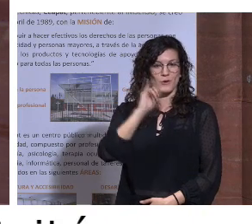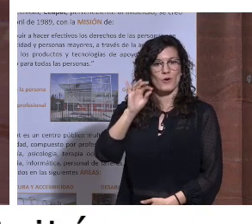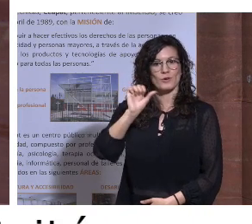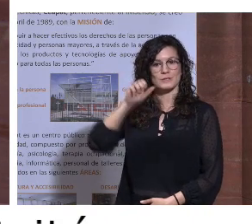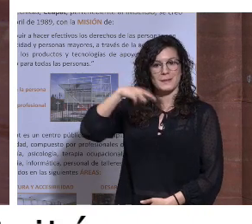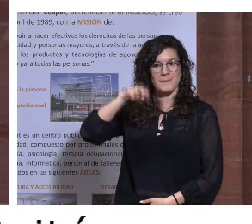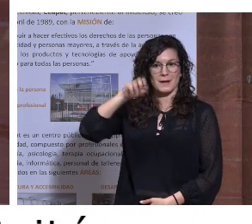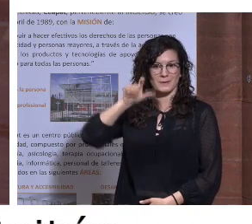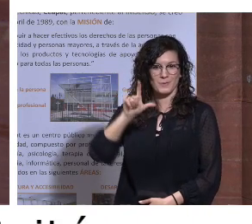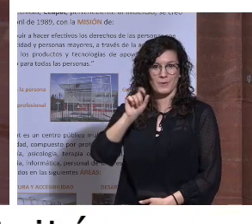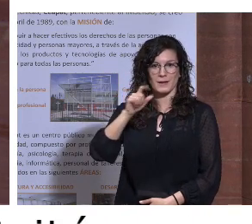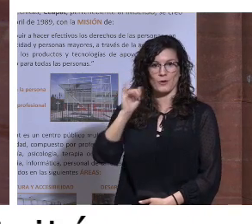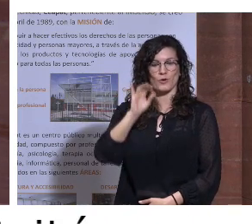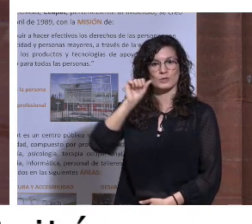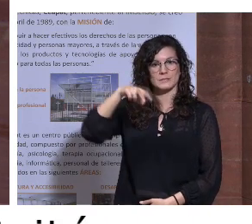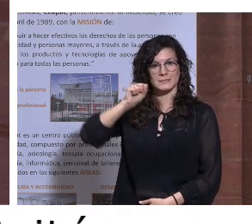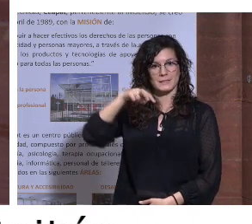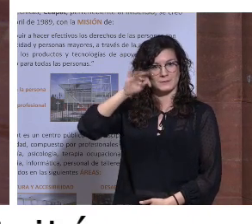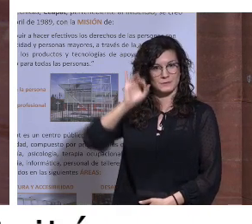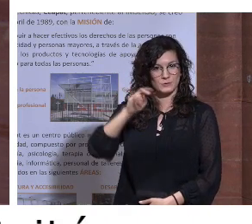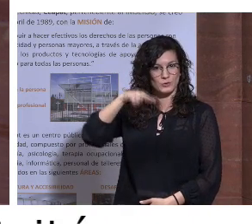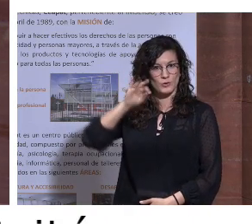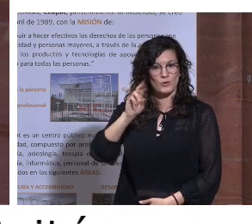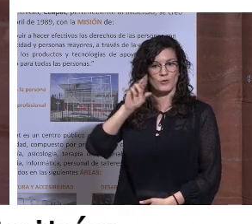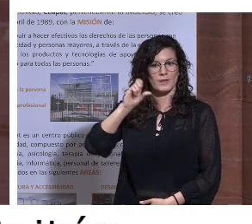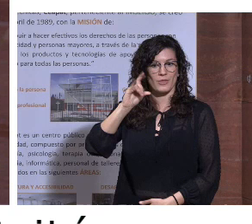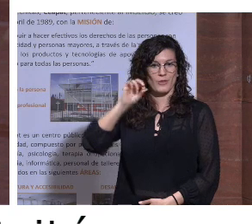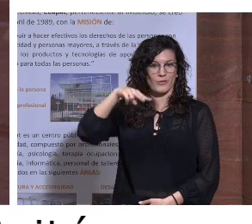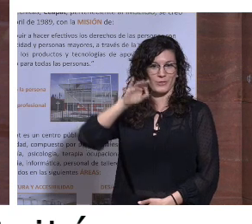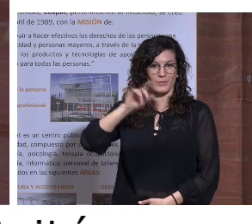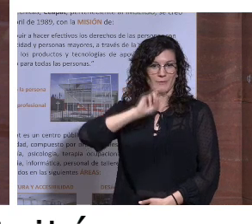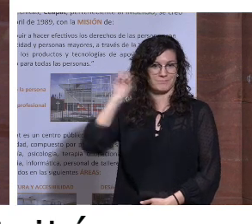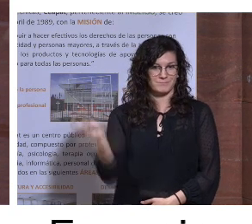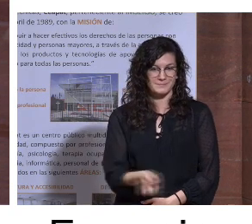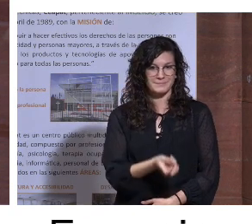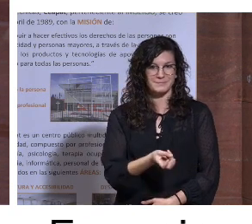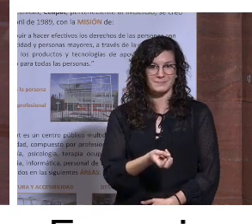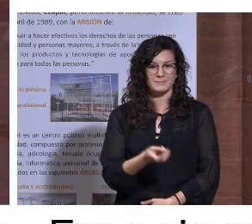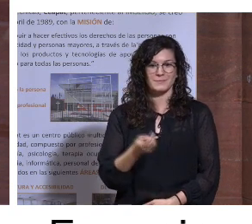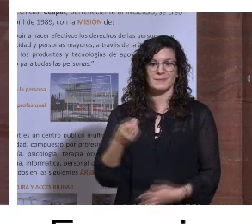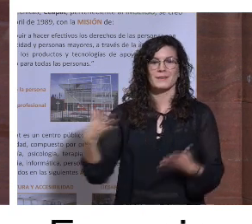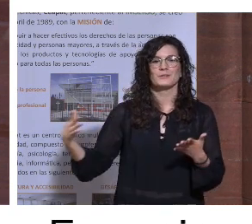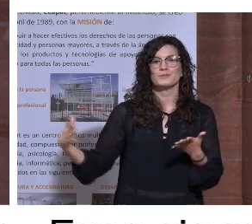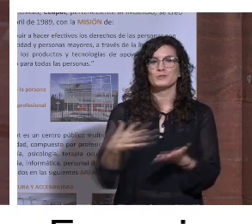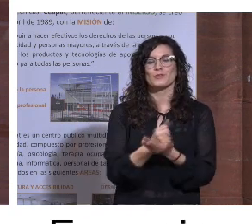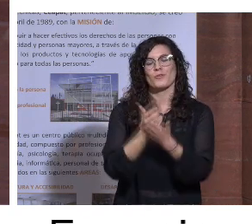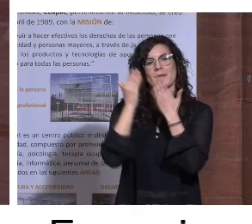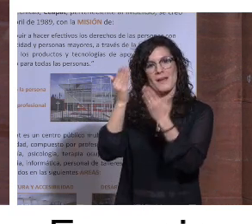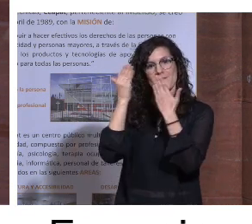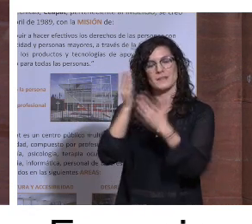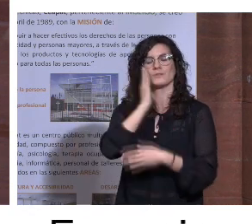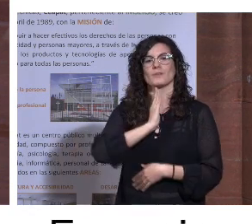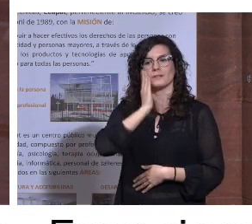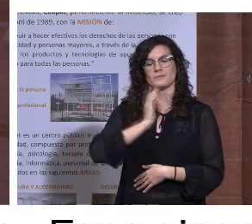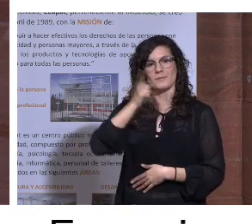Peinado, José Antonio Redondo, Juana del Río, Francisco Bañó, Ana Vicente. todo mi afecto, cariño y